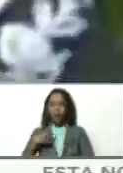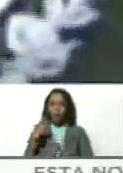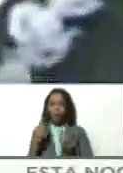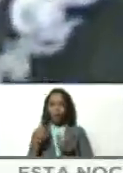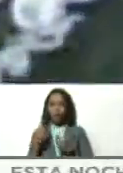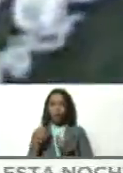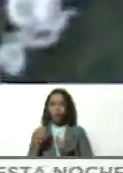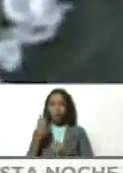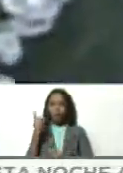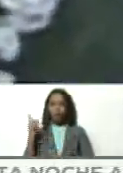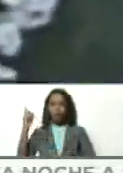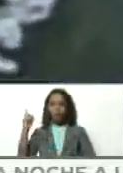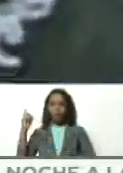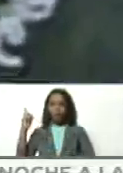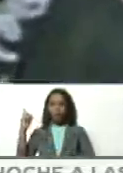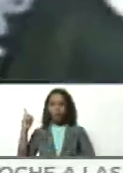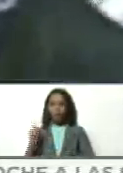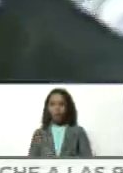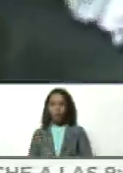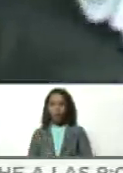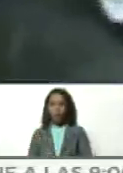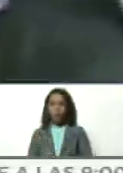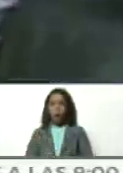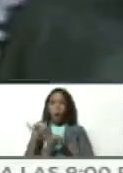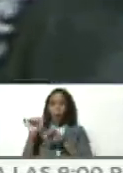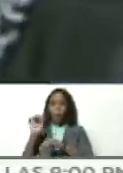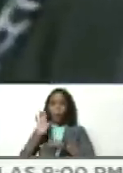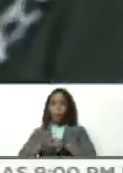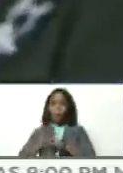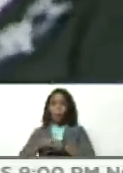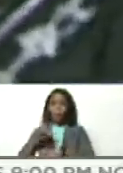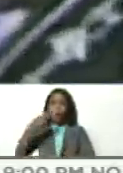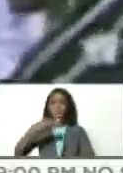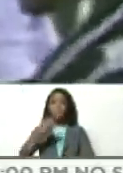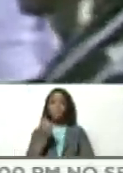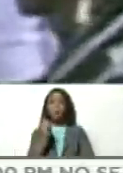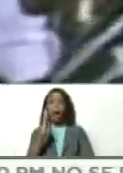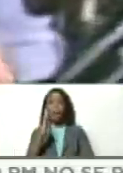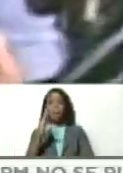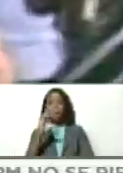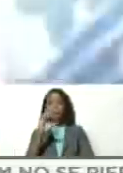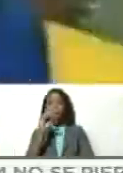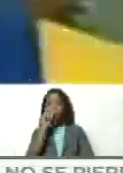Gabriel. Lo mismo está pasando con Pablo Montero.